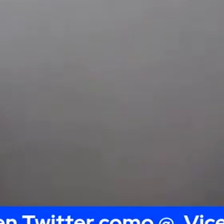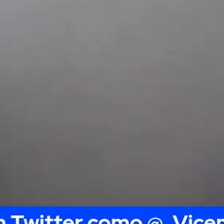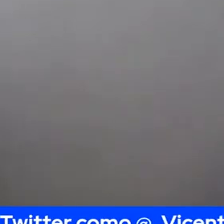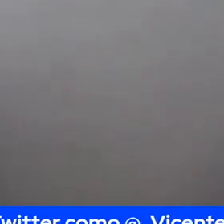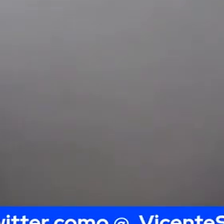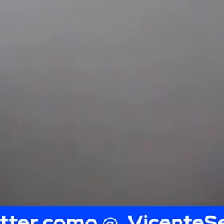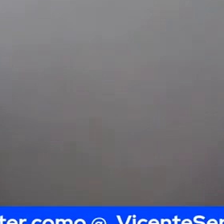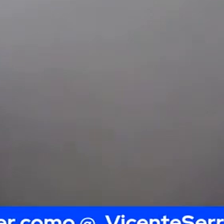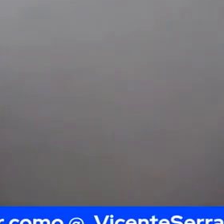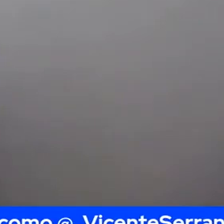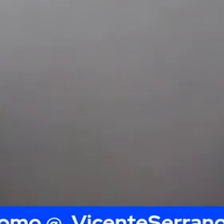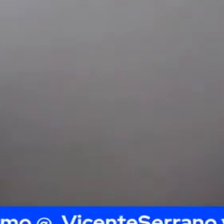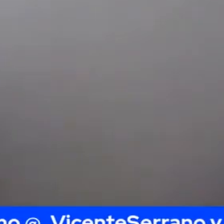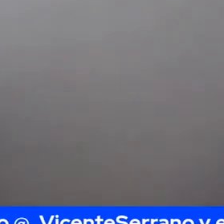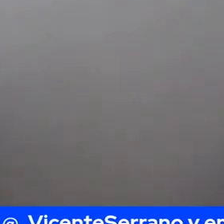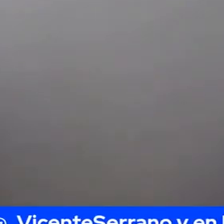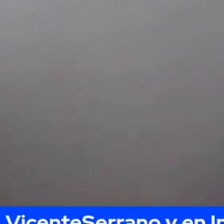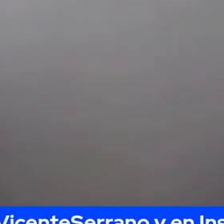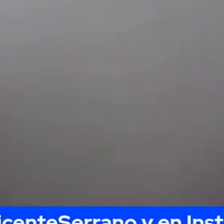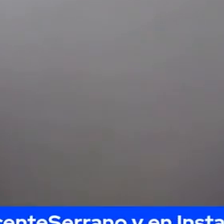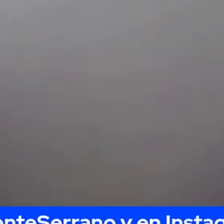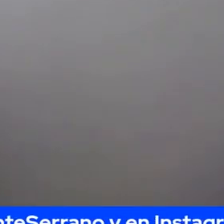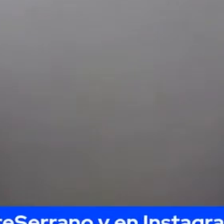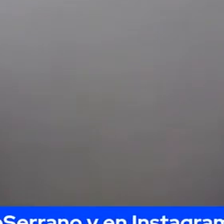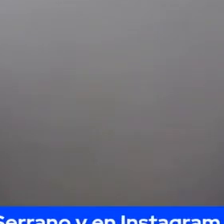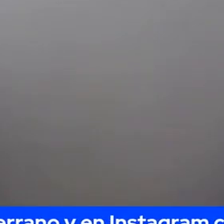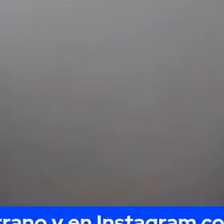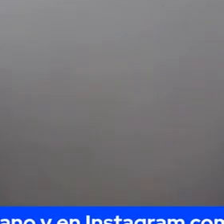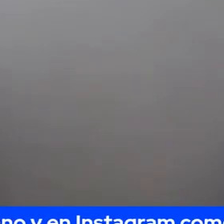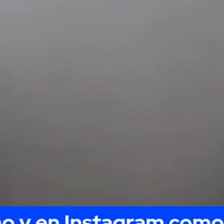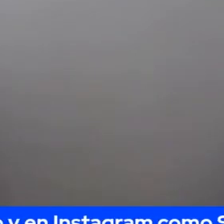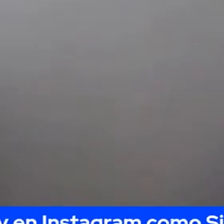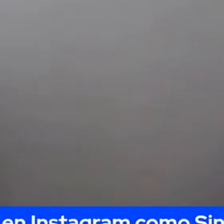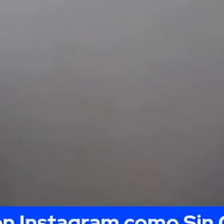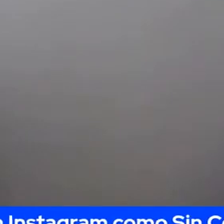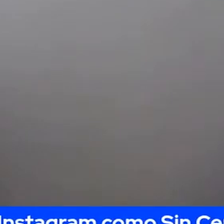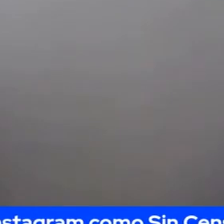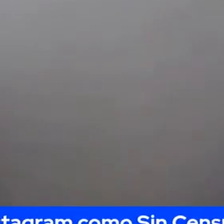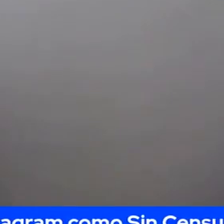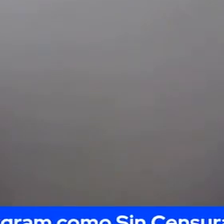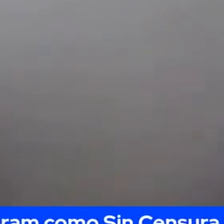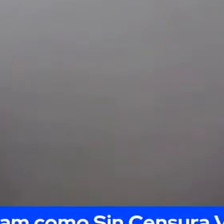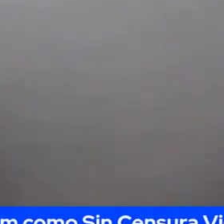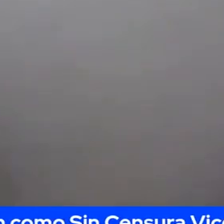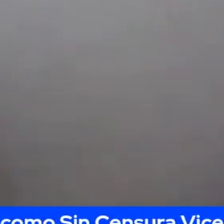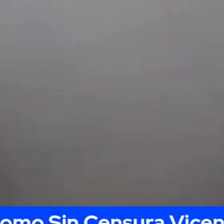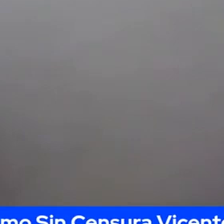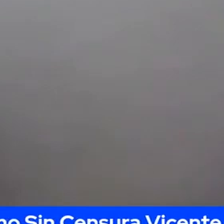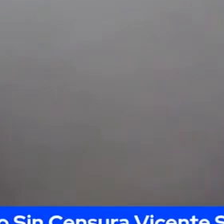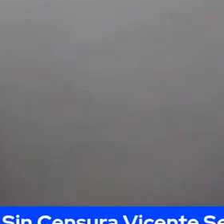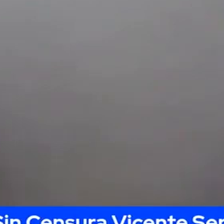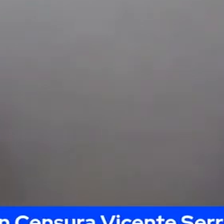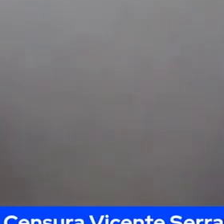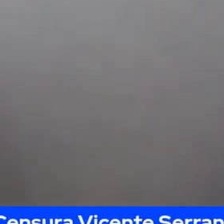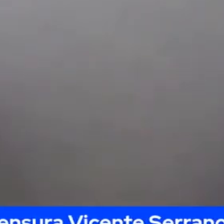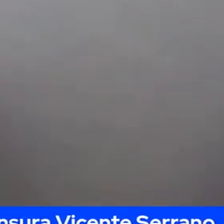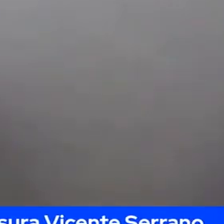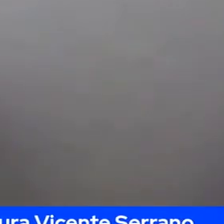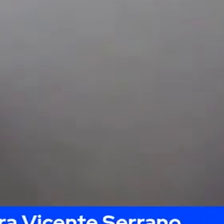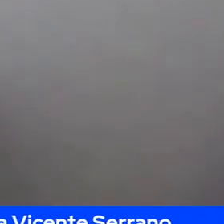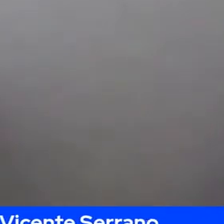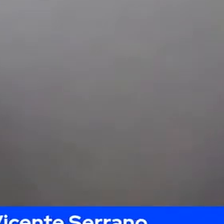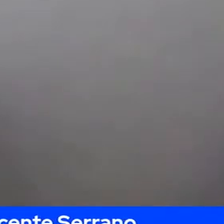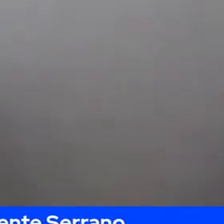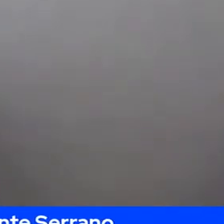menciona Vicente Serrano, para intentar burlarse de Eurípides Flores, del maestro Eurípides Flores, en sus planteamientos, que a mí me parecen, le